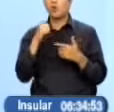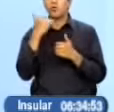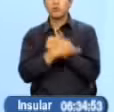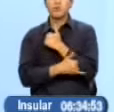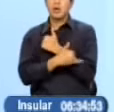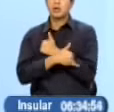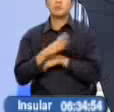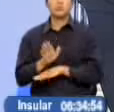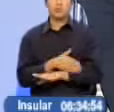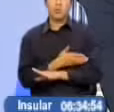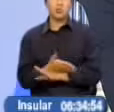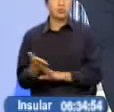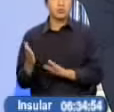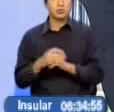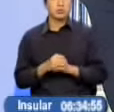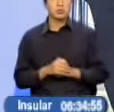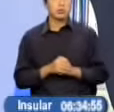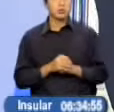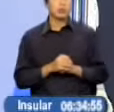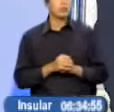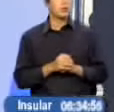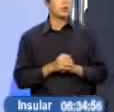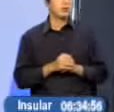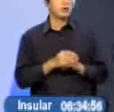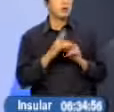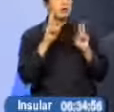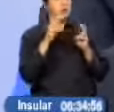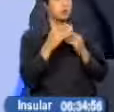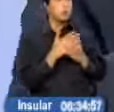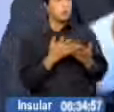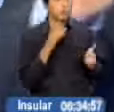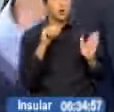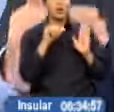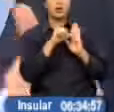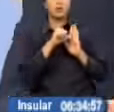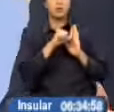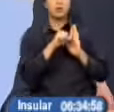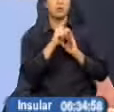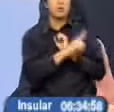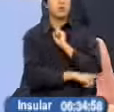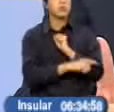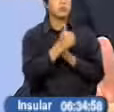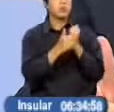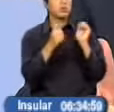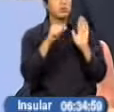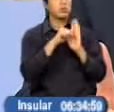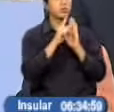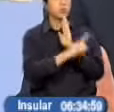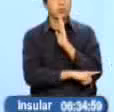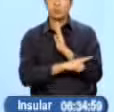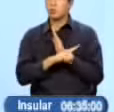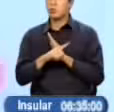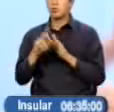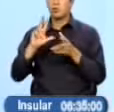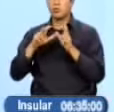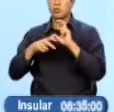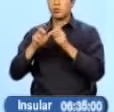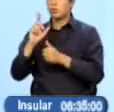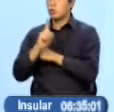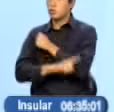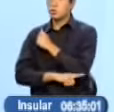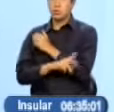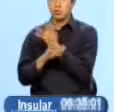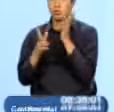países y de manoel no es ese hecho el tema es con qué artículos han ciudad código no ha sancionado porque